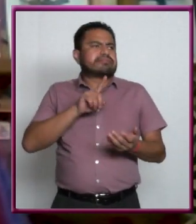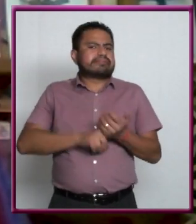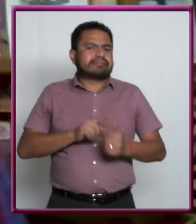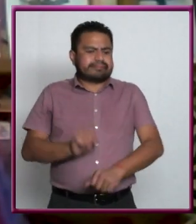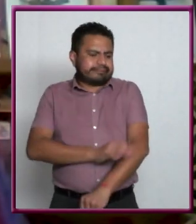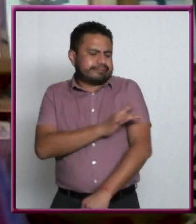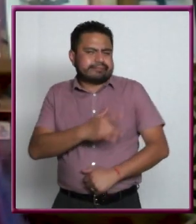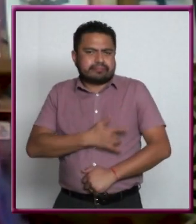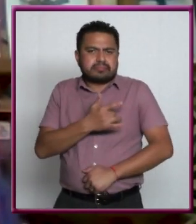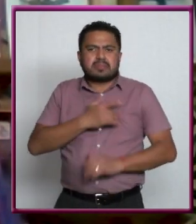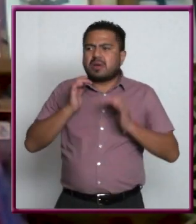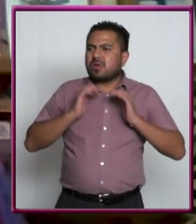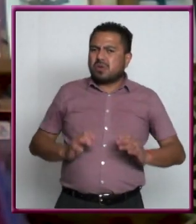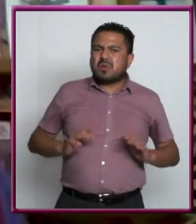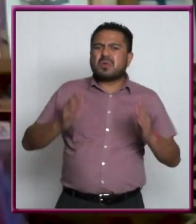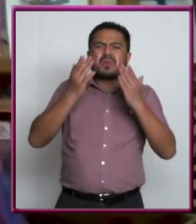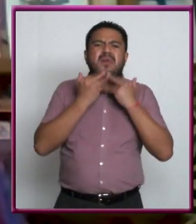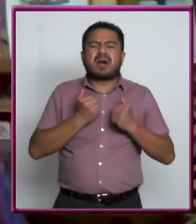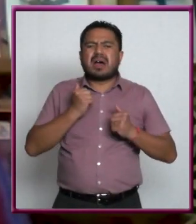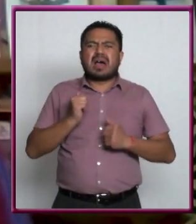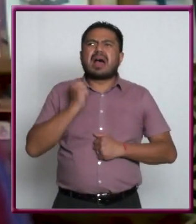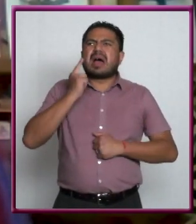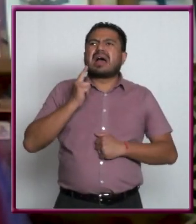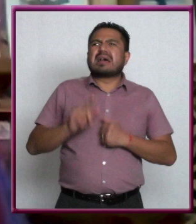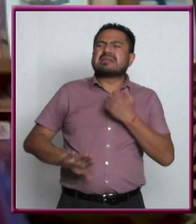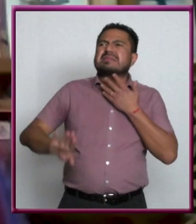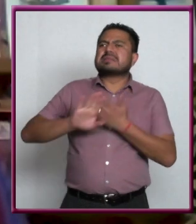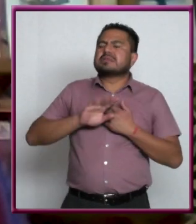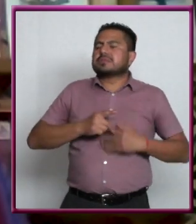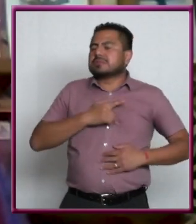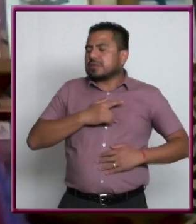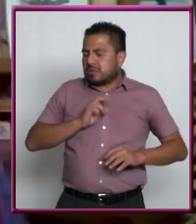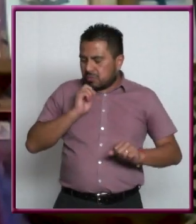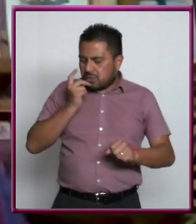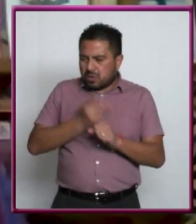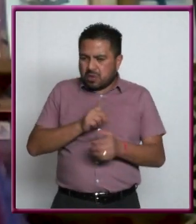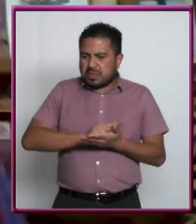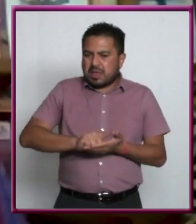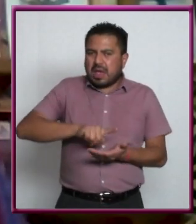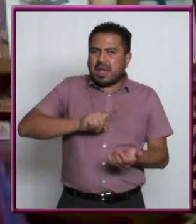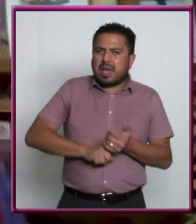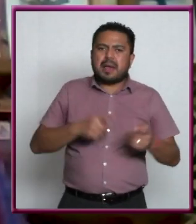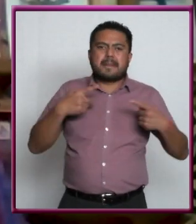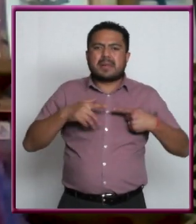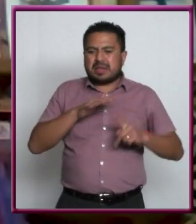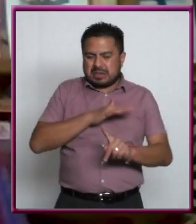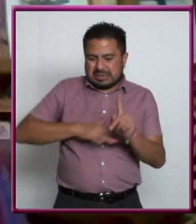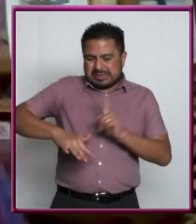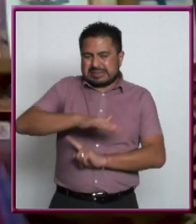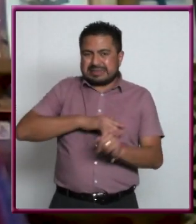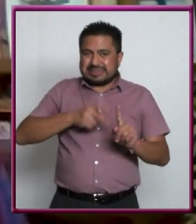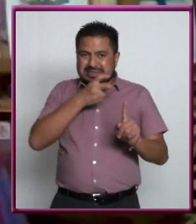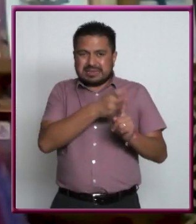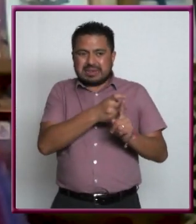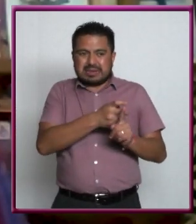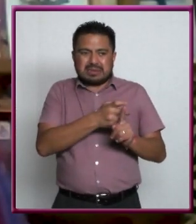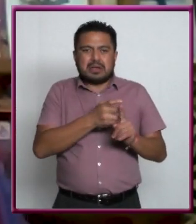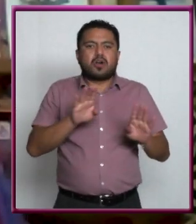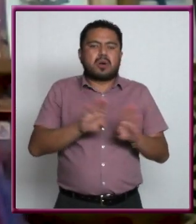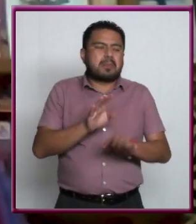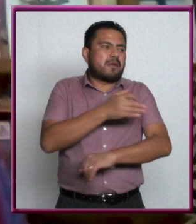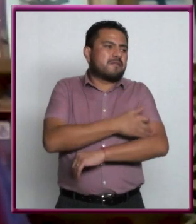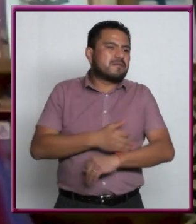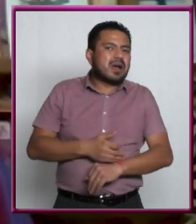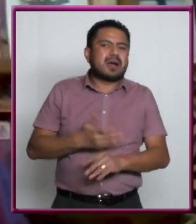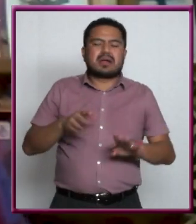física, ninguna lesión emocional, ninguna lesión que vulnere también los derechos de la gente que nos rodea, ¿no? O sea,